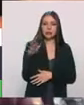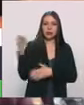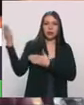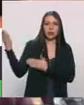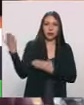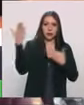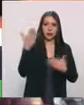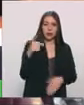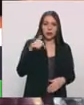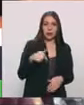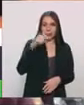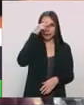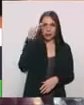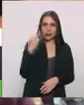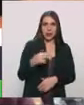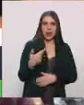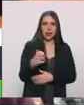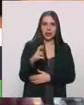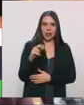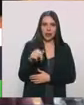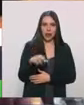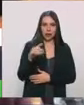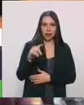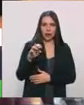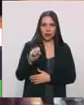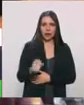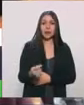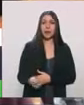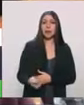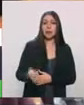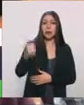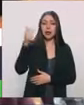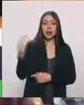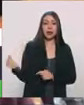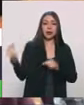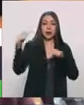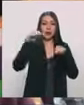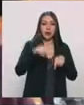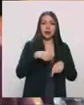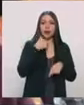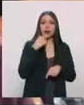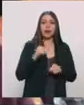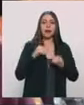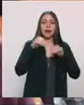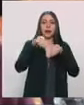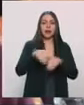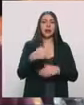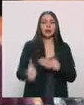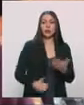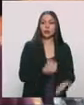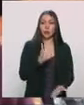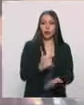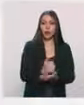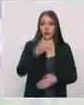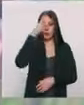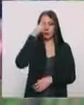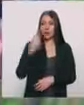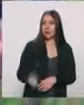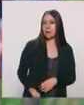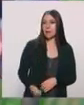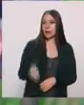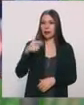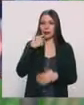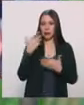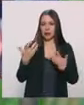a México, desde el principio quiso llegar a la legendaria, a la poderosa ciudad de México, Tenochtitlan.